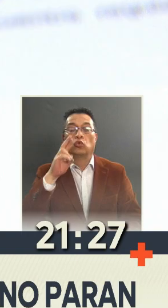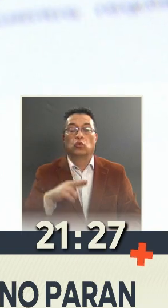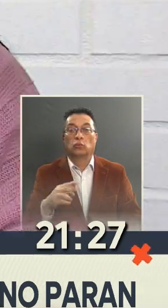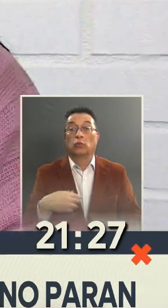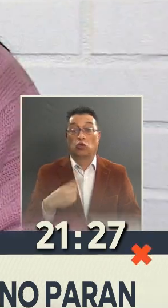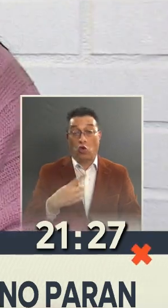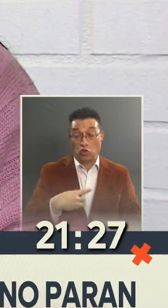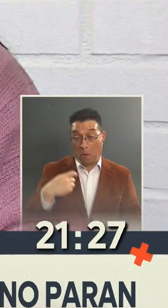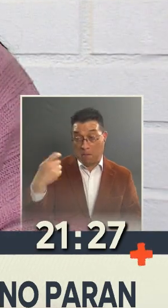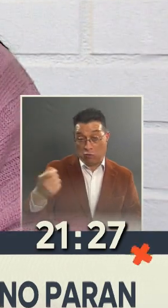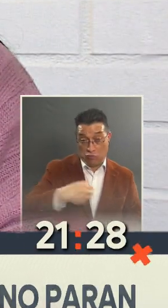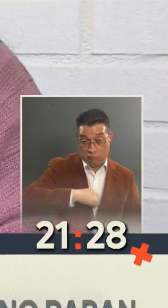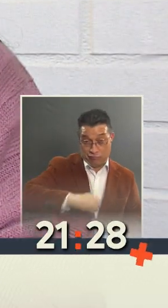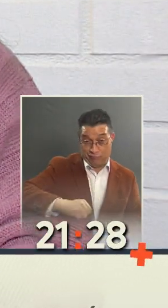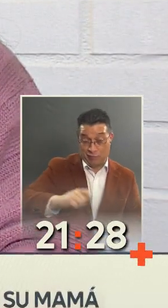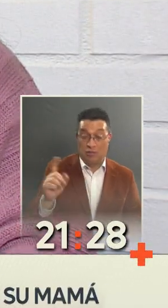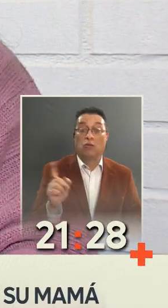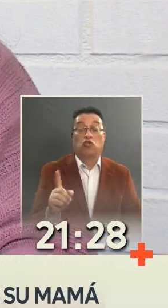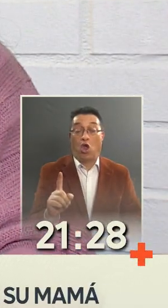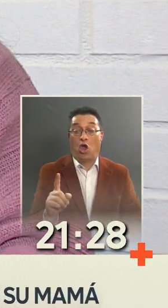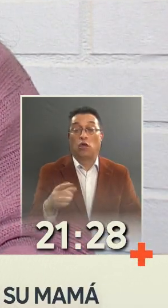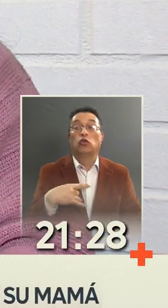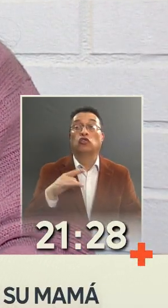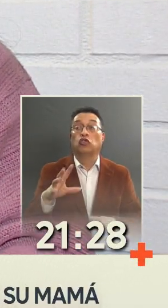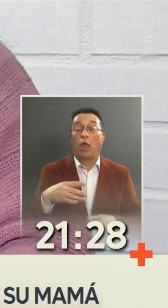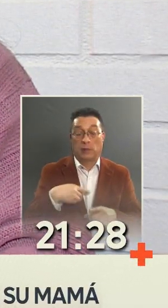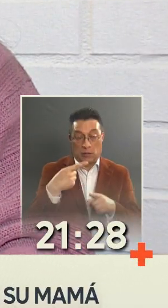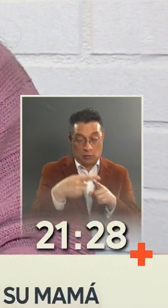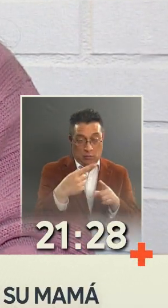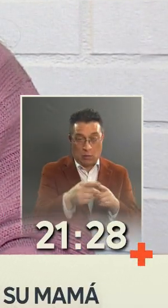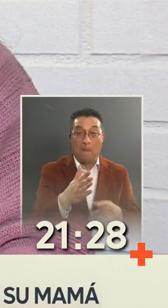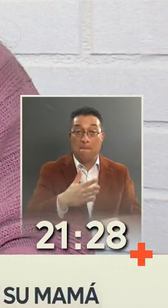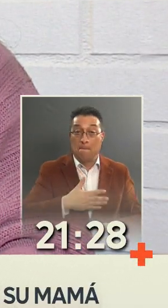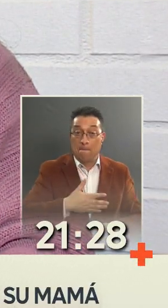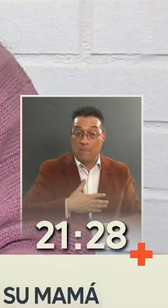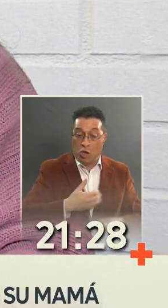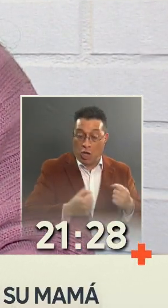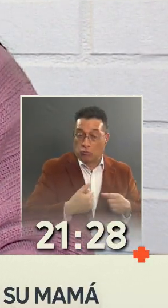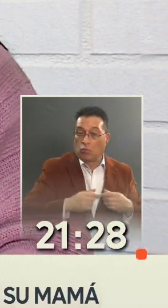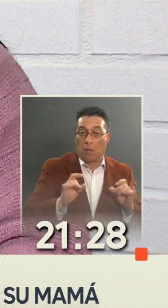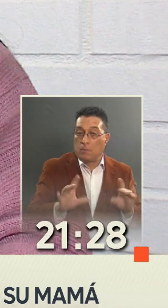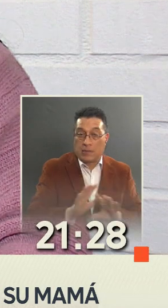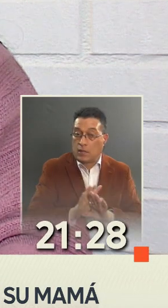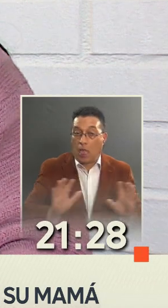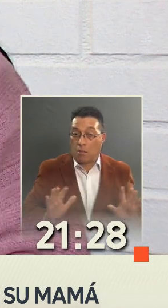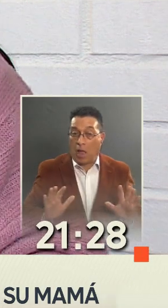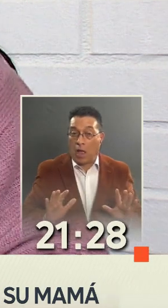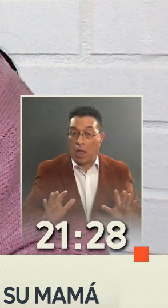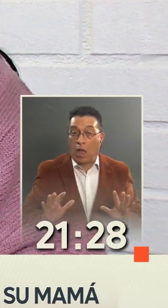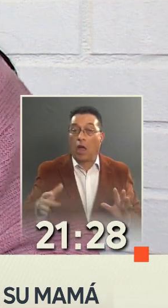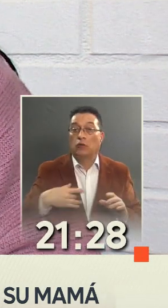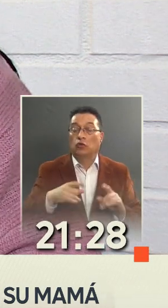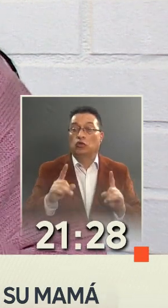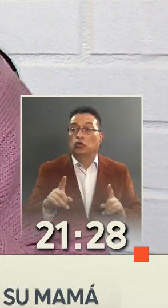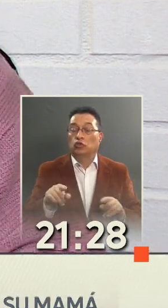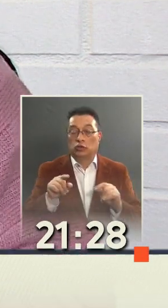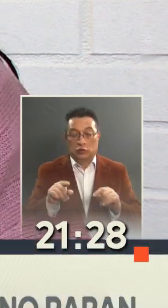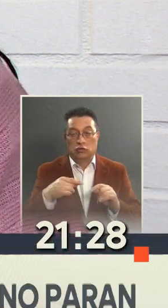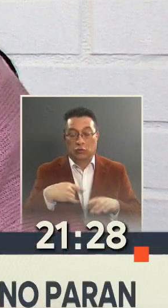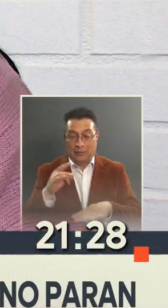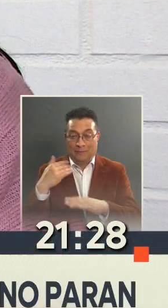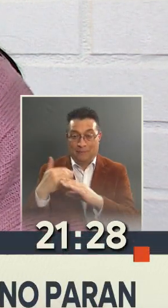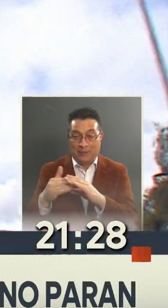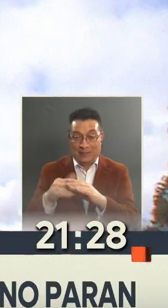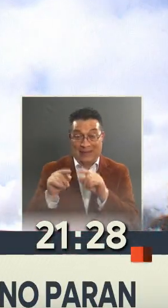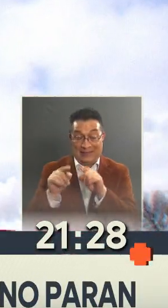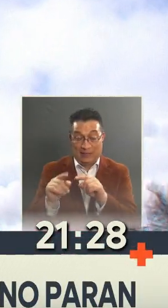pagar, es que vamos a pagar exclusivamente lo que nosotros debemos. Y no son pocos los mails que hemos enviado para que